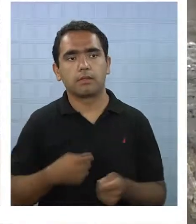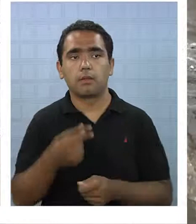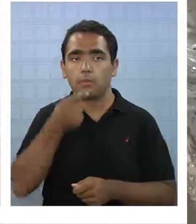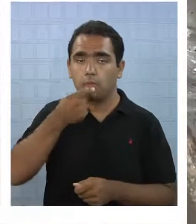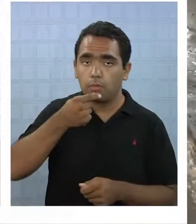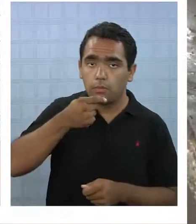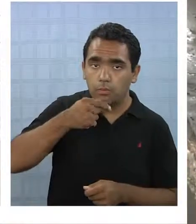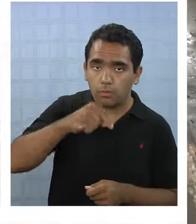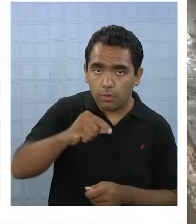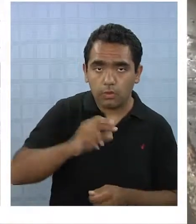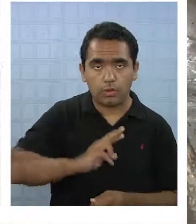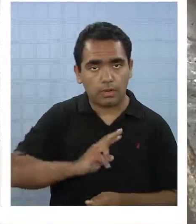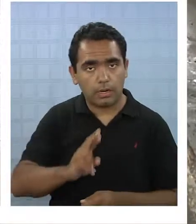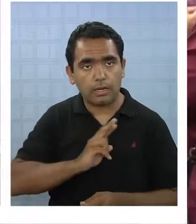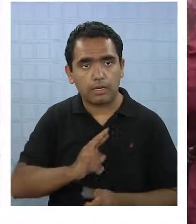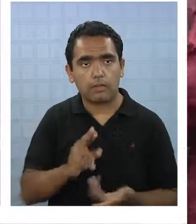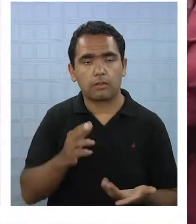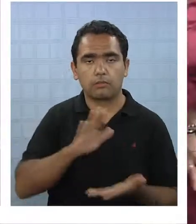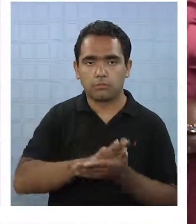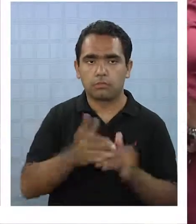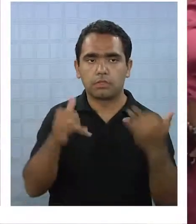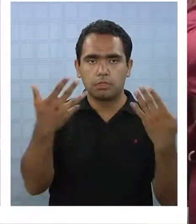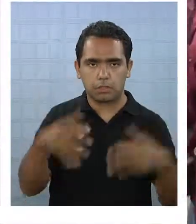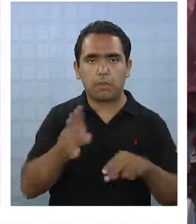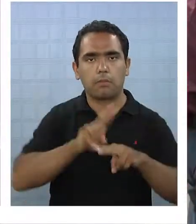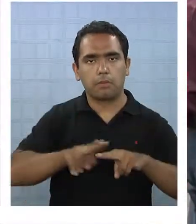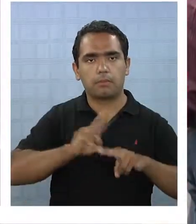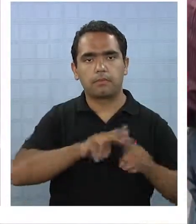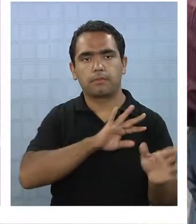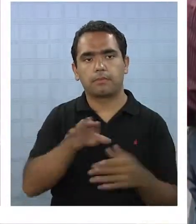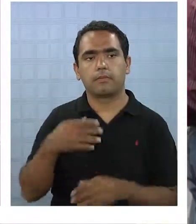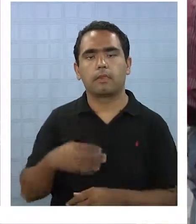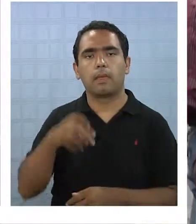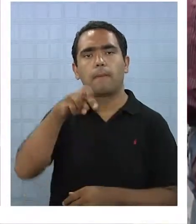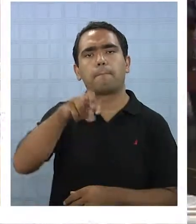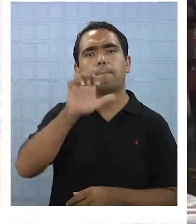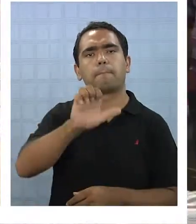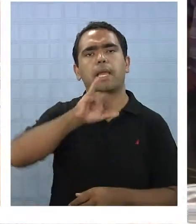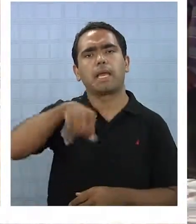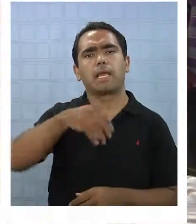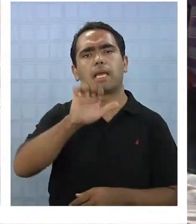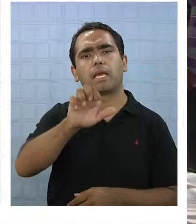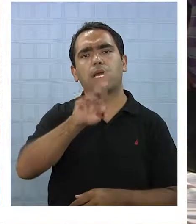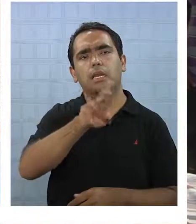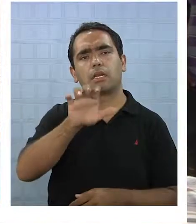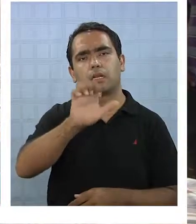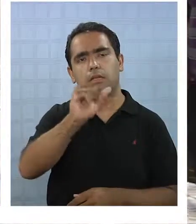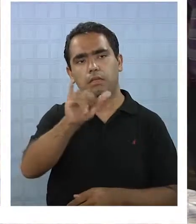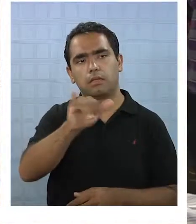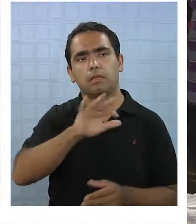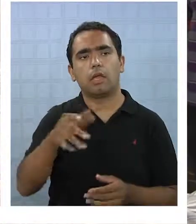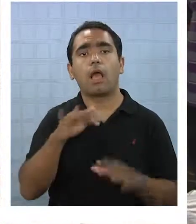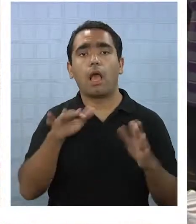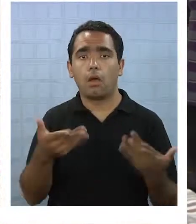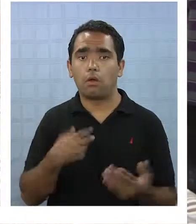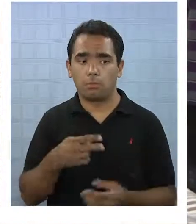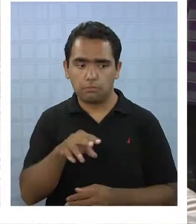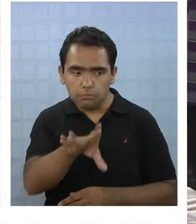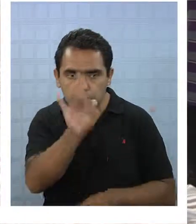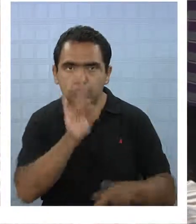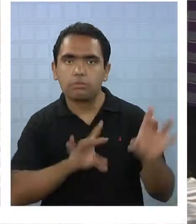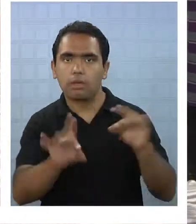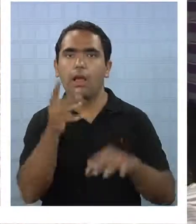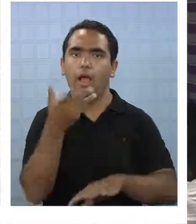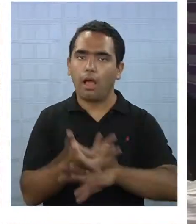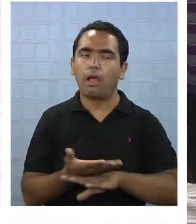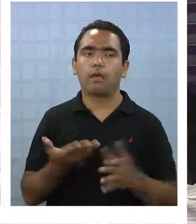religiosas, ya están preparadas. En el pejeré más o menos se está viendo un poco más, porque se ha perdido, pero se está apareciendo un